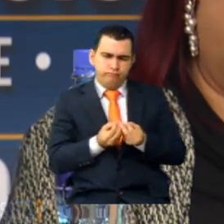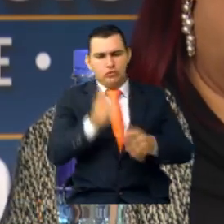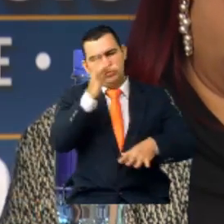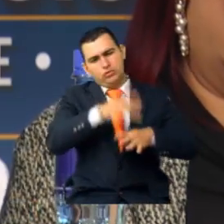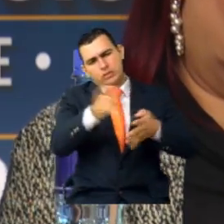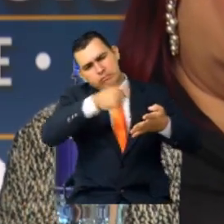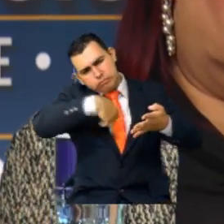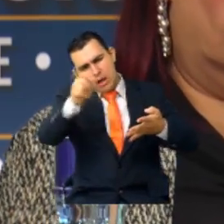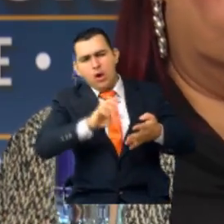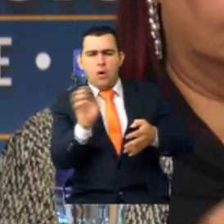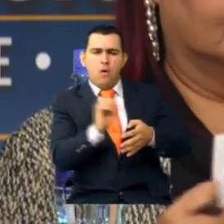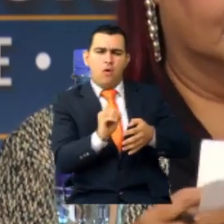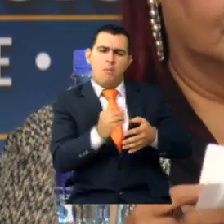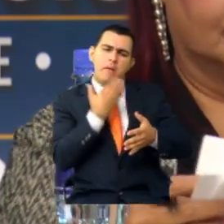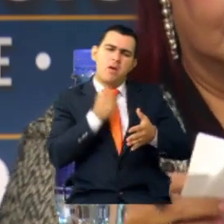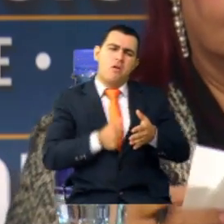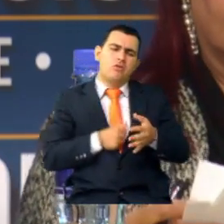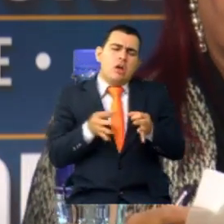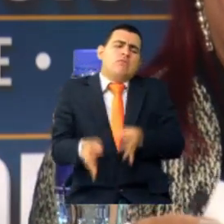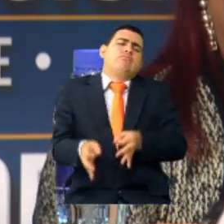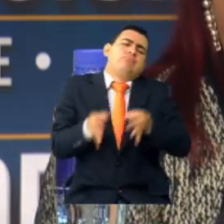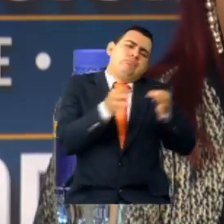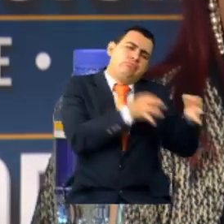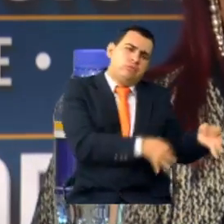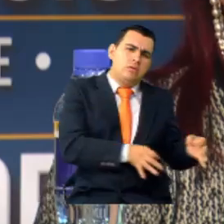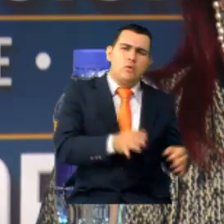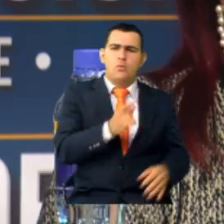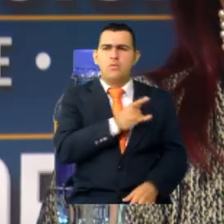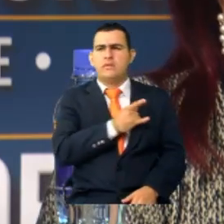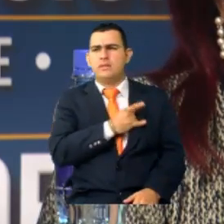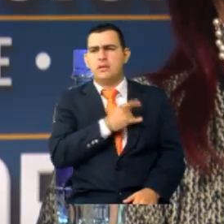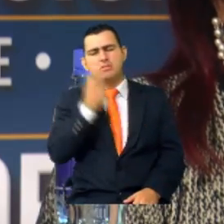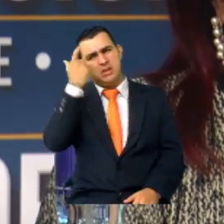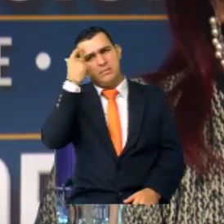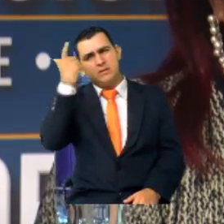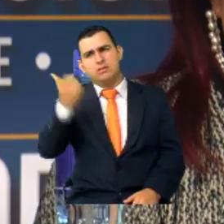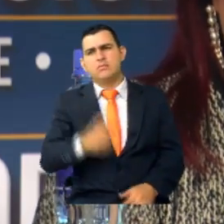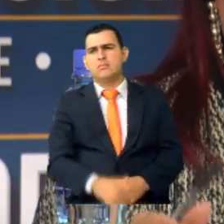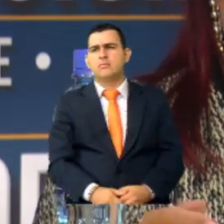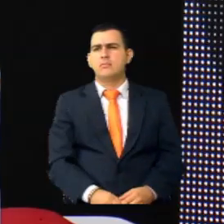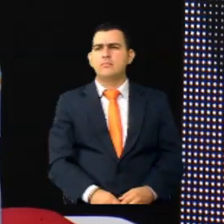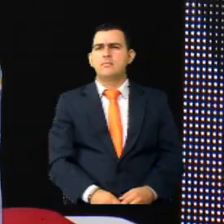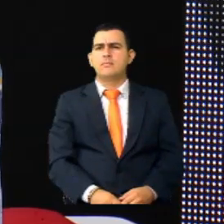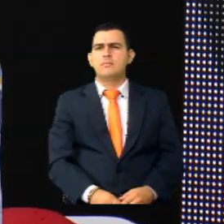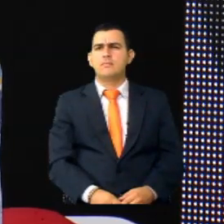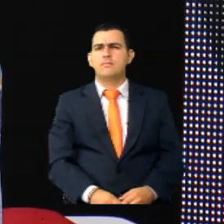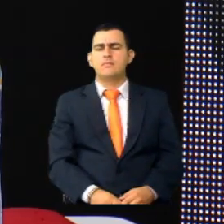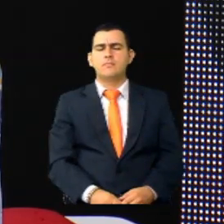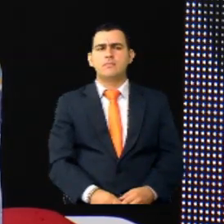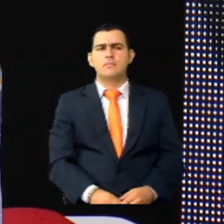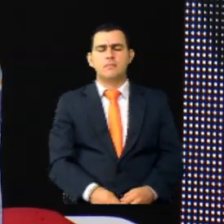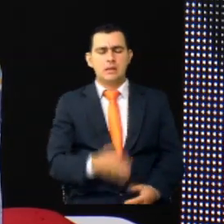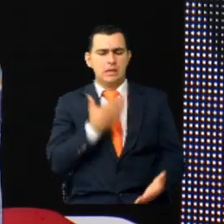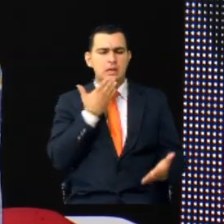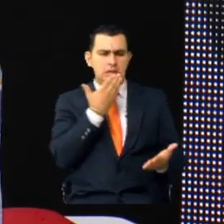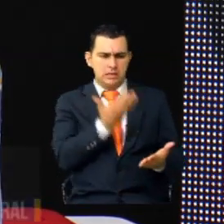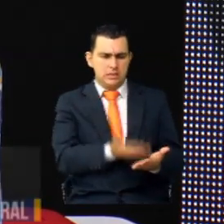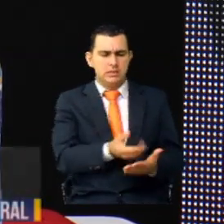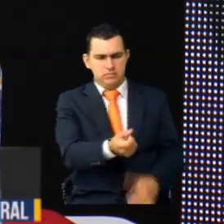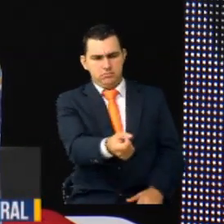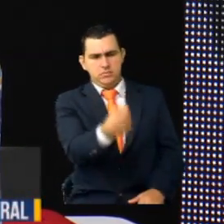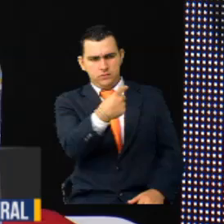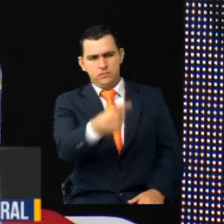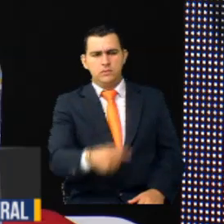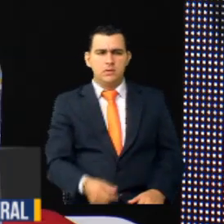aplazar el estudio de este proyecto de acuerdo elaborado por la Universidad Pontificia Bolivariana? Gracias, Yanit, por la pregunta.